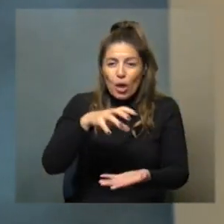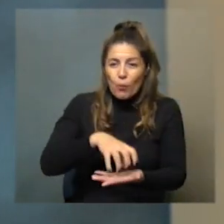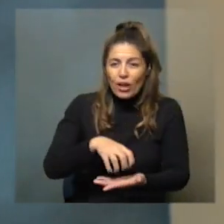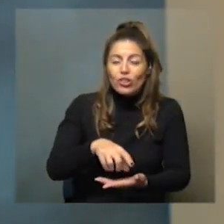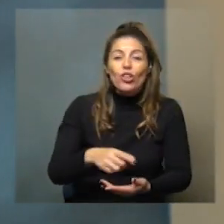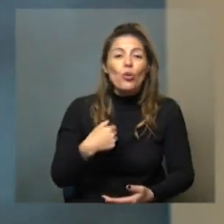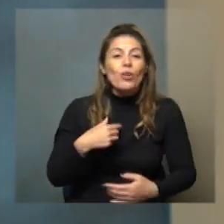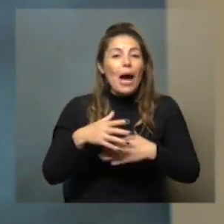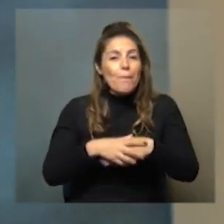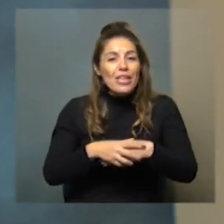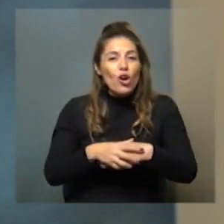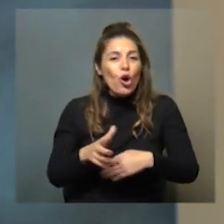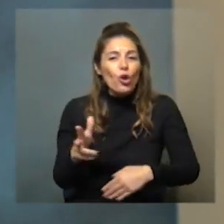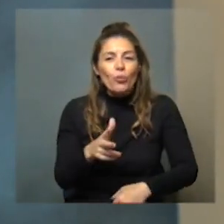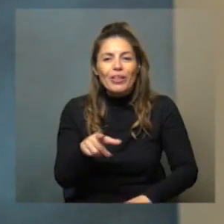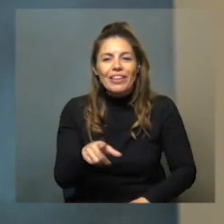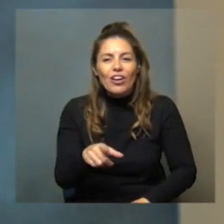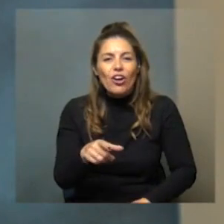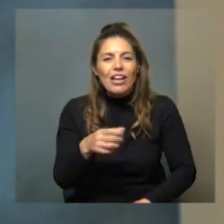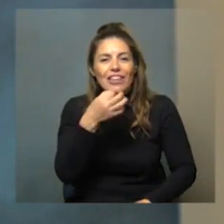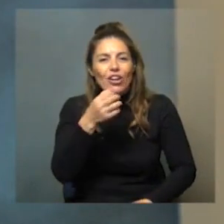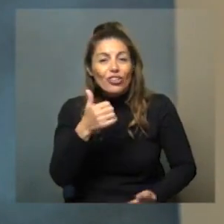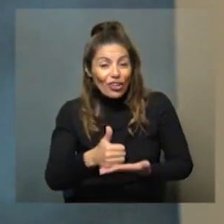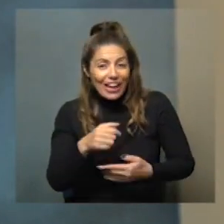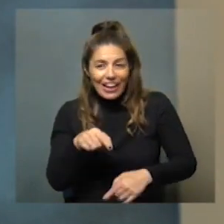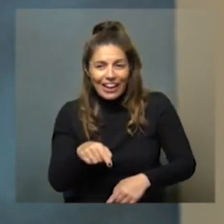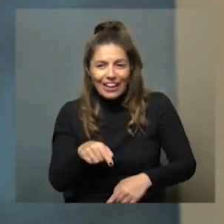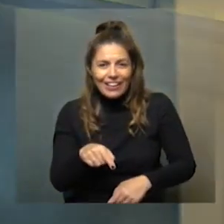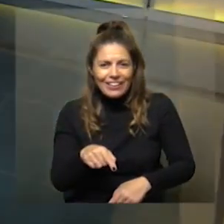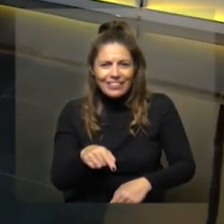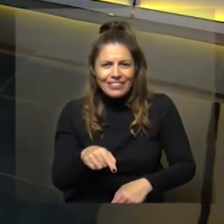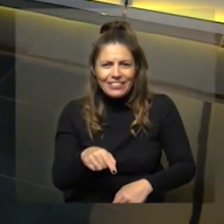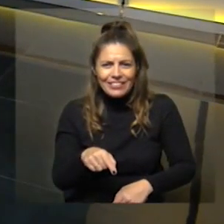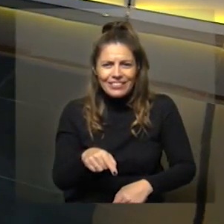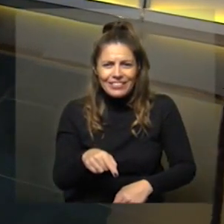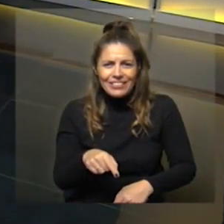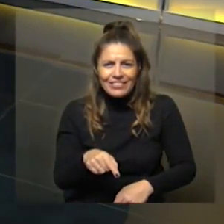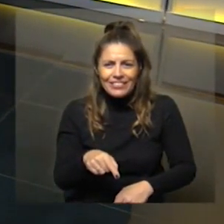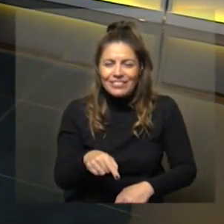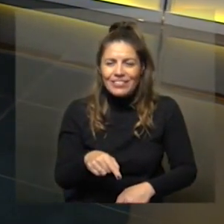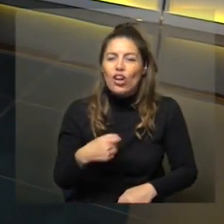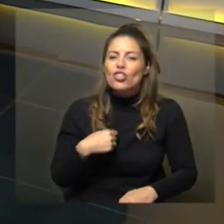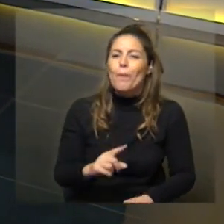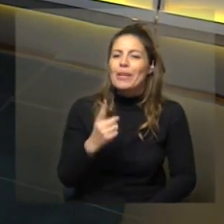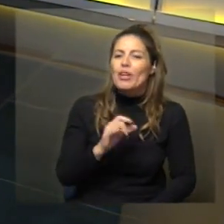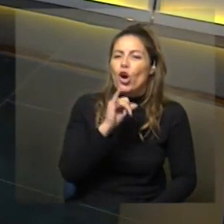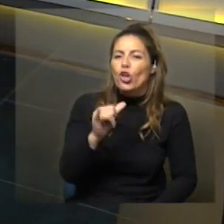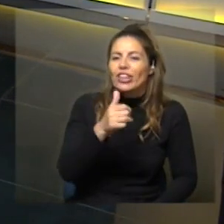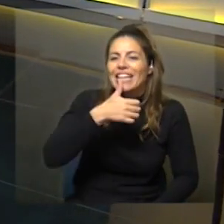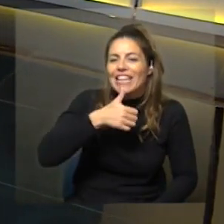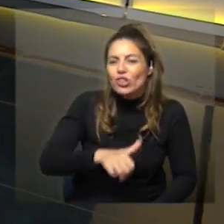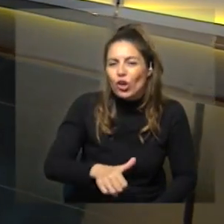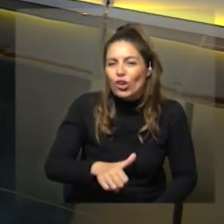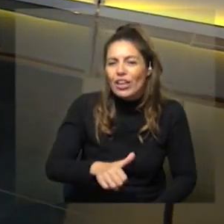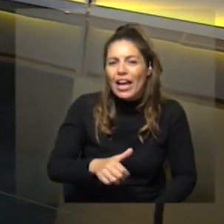con un video... Y dijo, hey, estoy acá, mirá que... O sea, dio señales. No, yo primero conté la historia y empezaron a decirme,